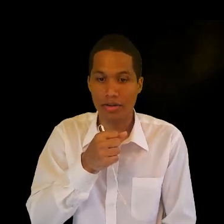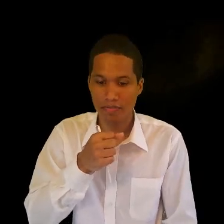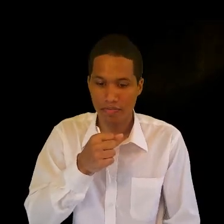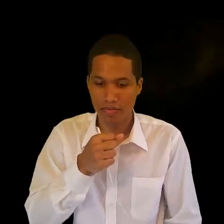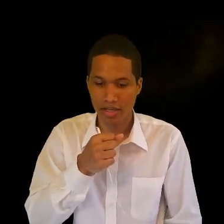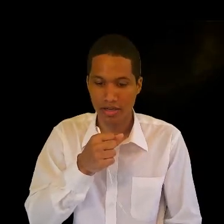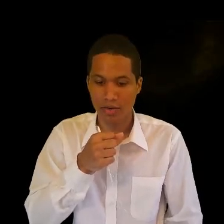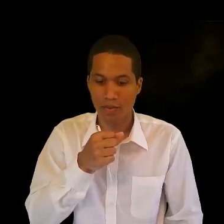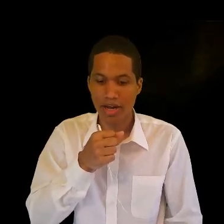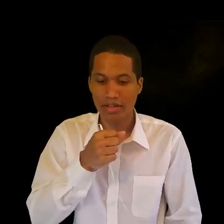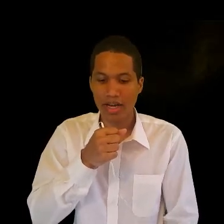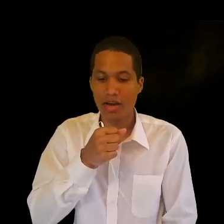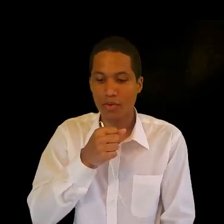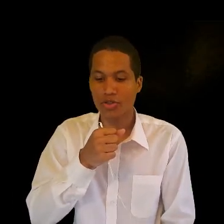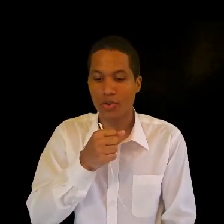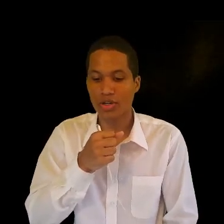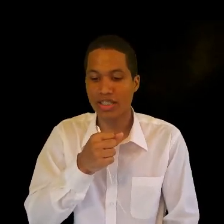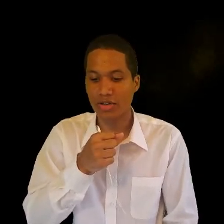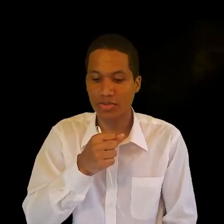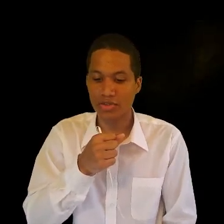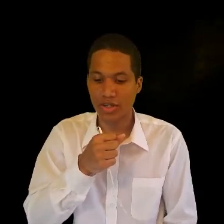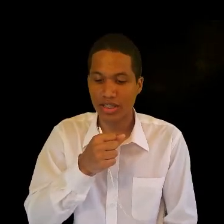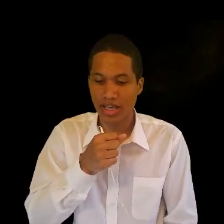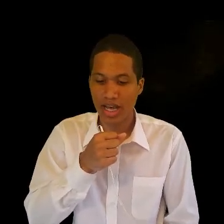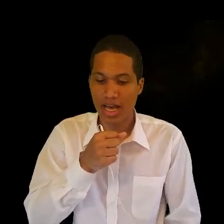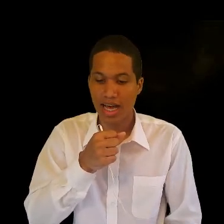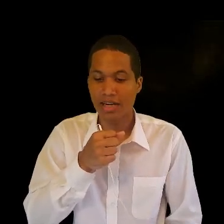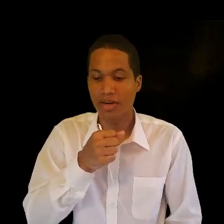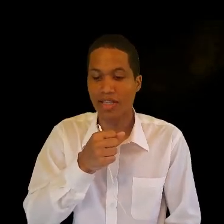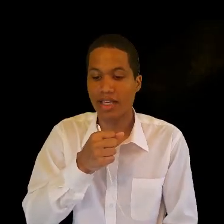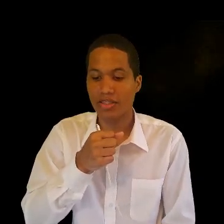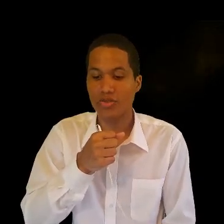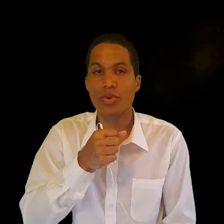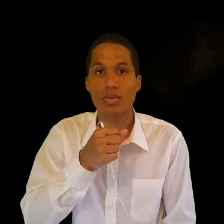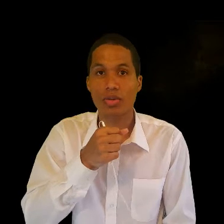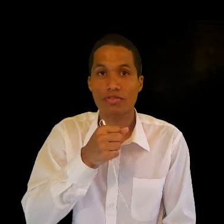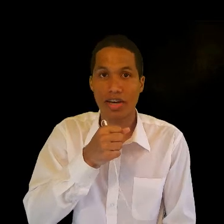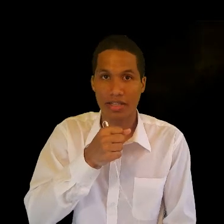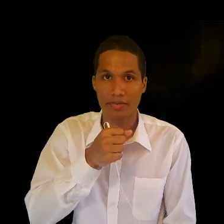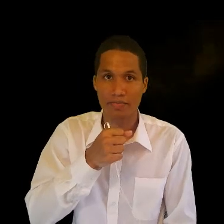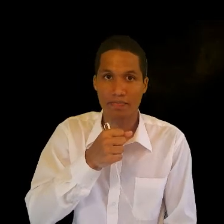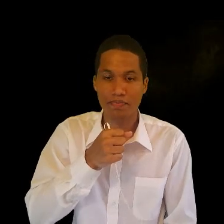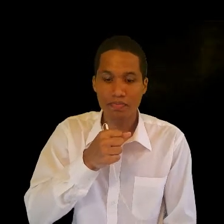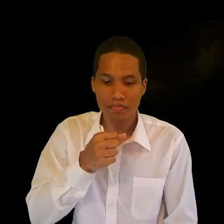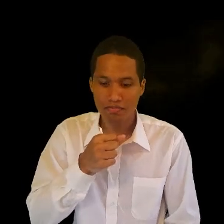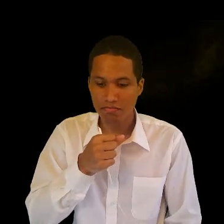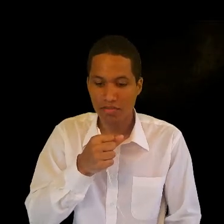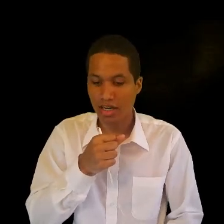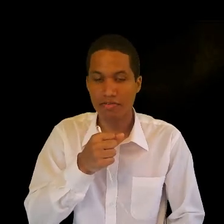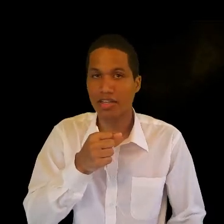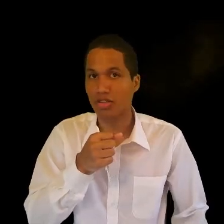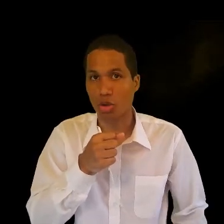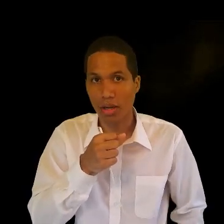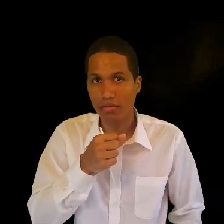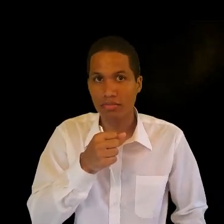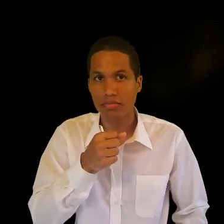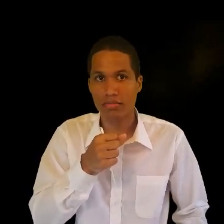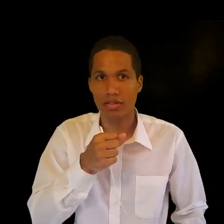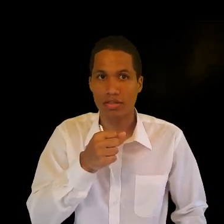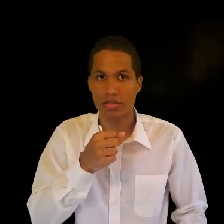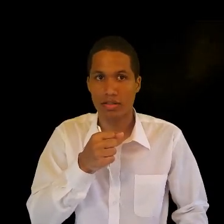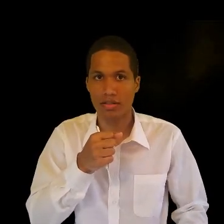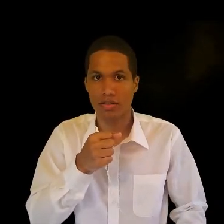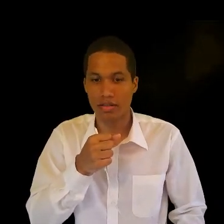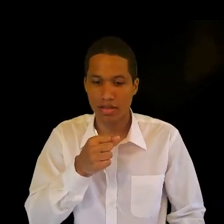utilizando while. While I was walking down the street, I ran into an old friend. Es la frase normal.